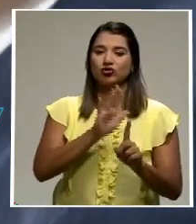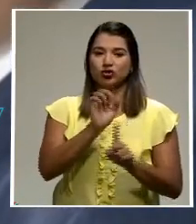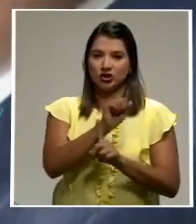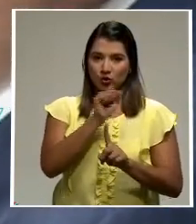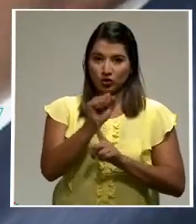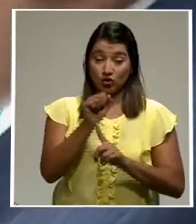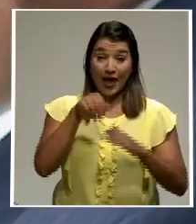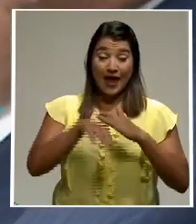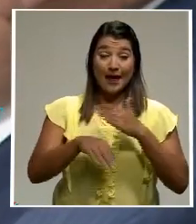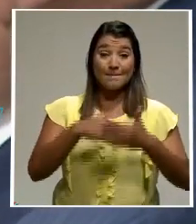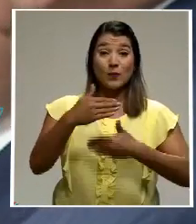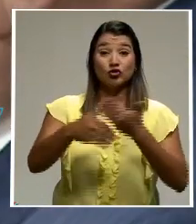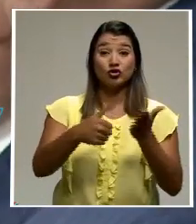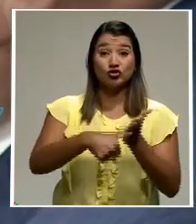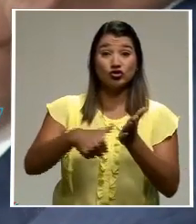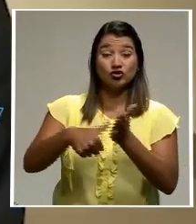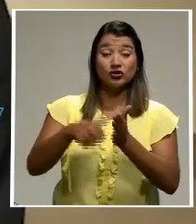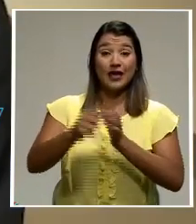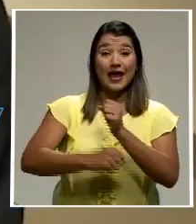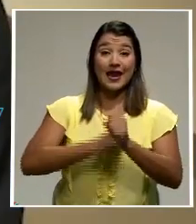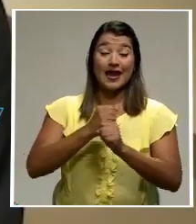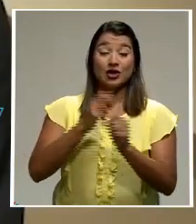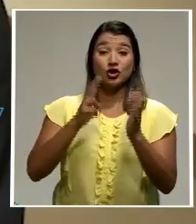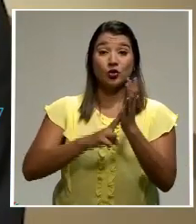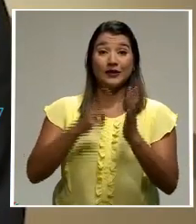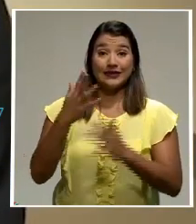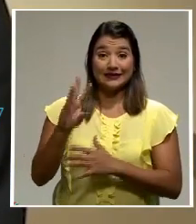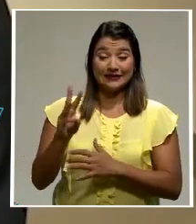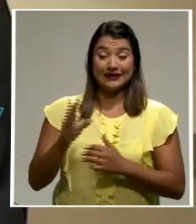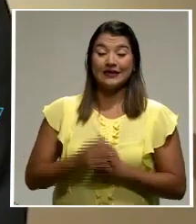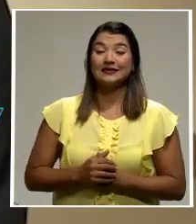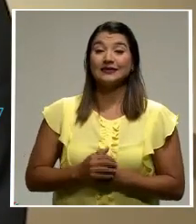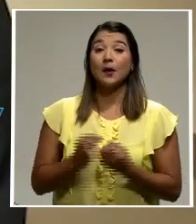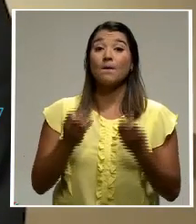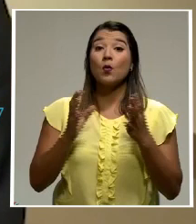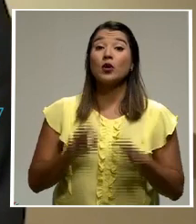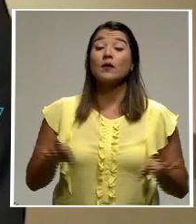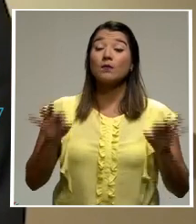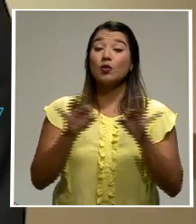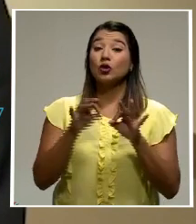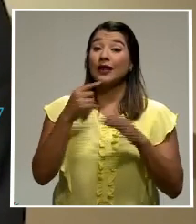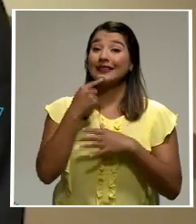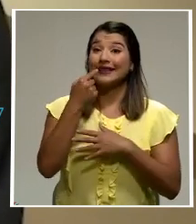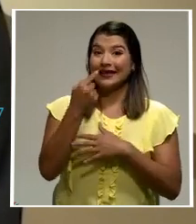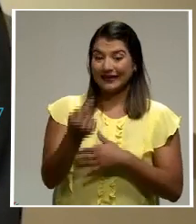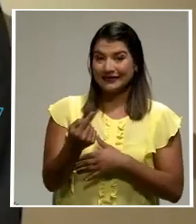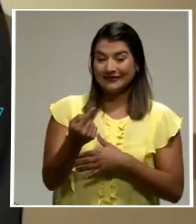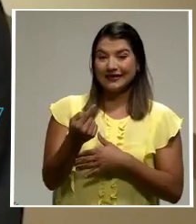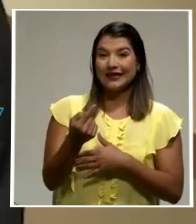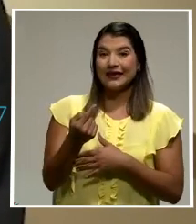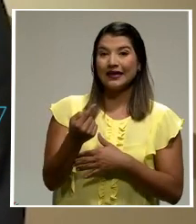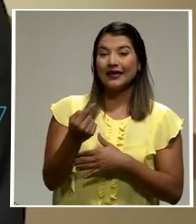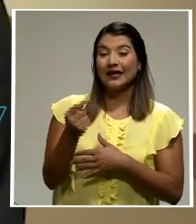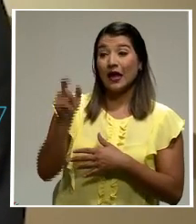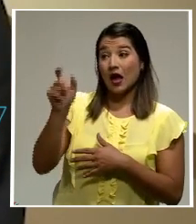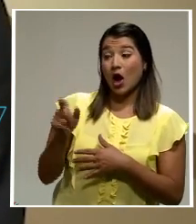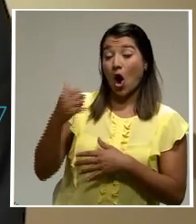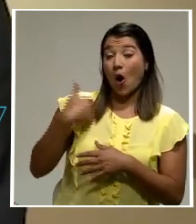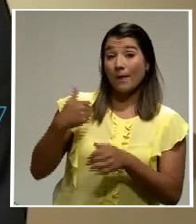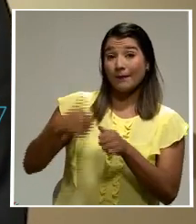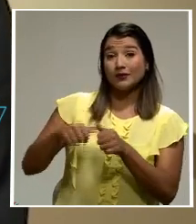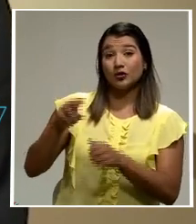año 2016. Es importante señalar que dentro de la acusación se señala que el señor Araya Monge hizo uso de esa ventaja indebida que